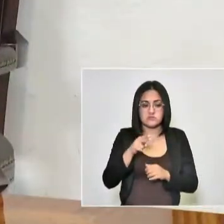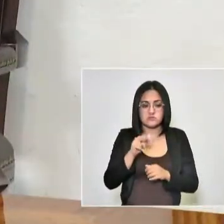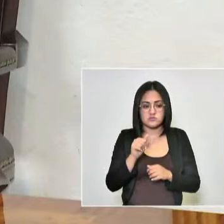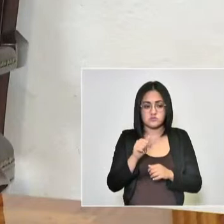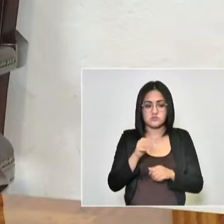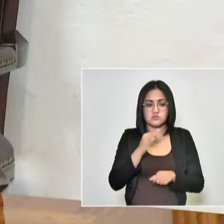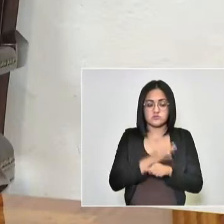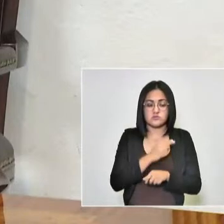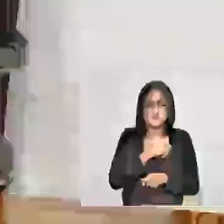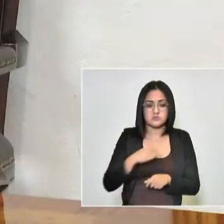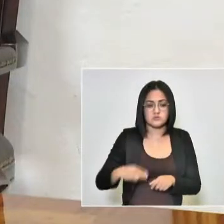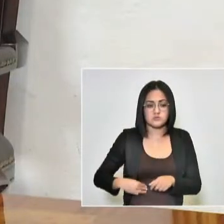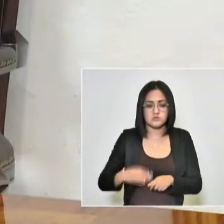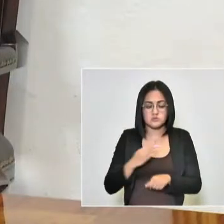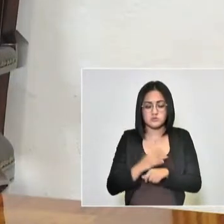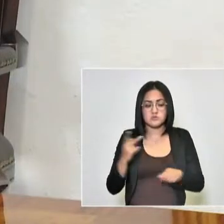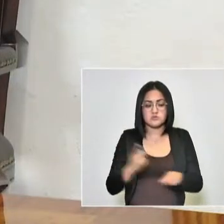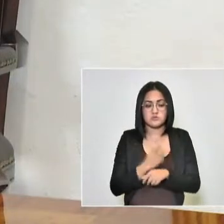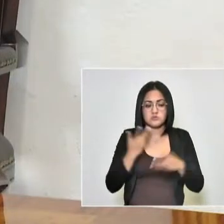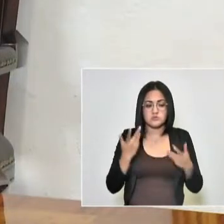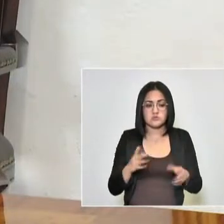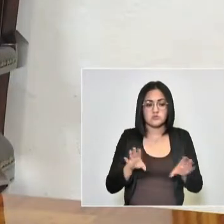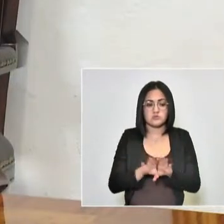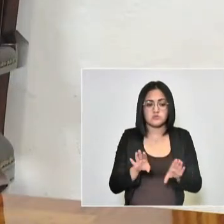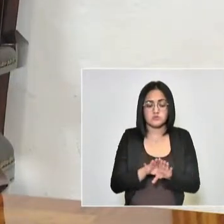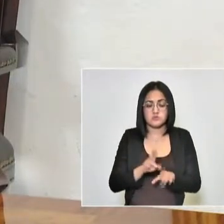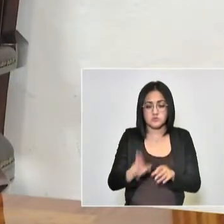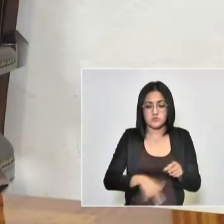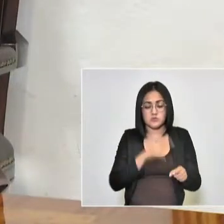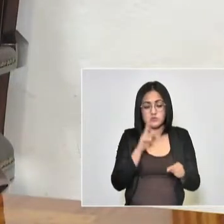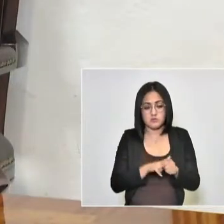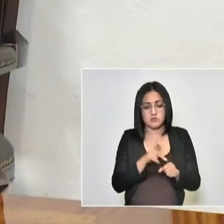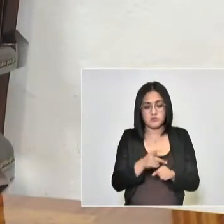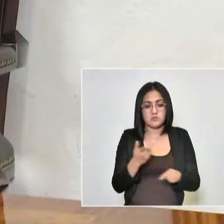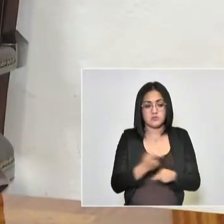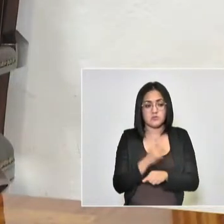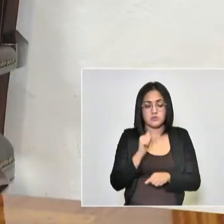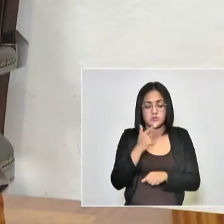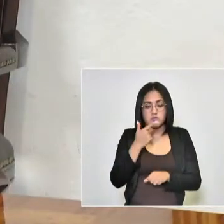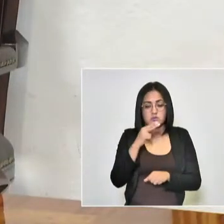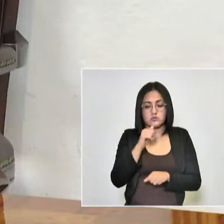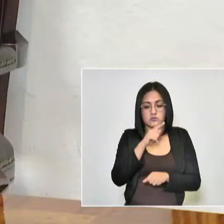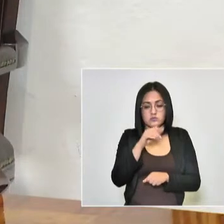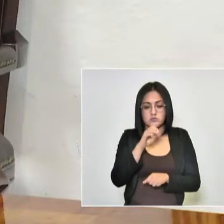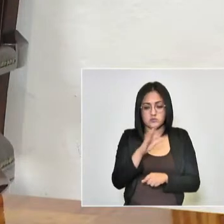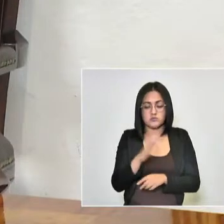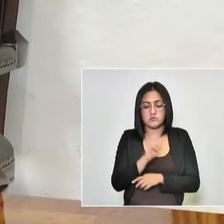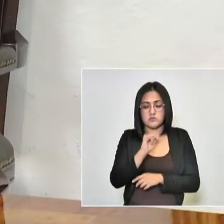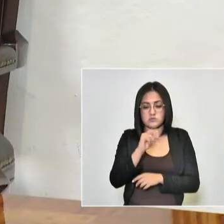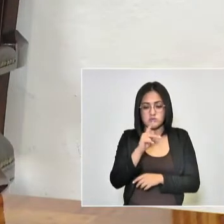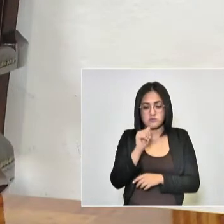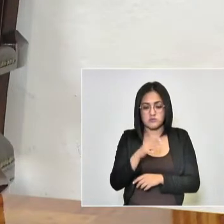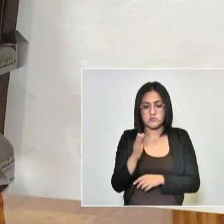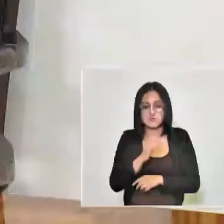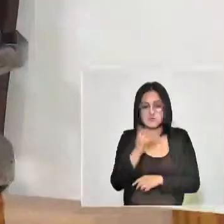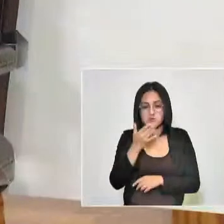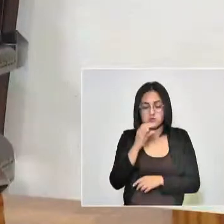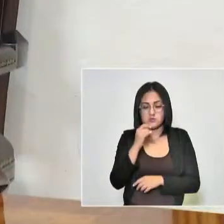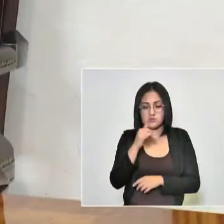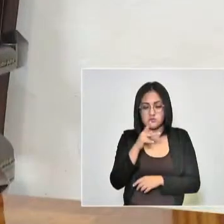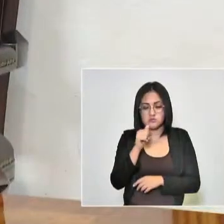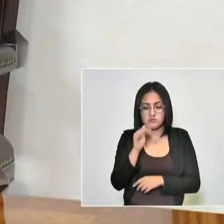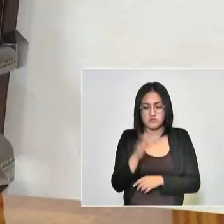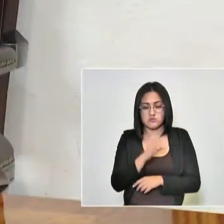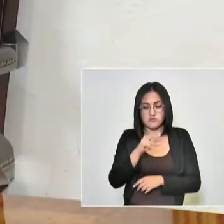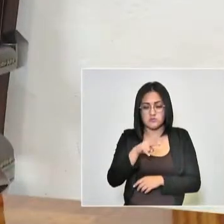los municipios que están en este grado de sequía anormal son Aguazotepec, Ajalpan, Coyomeapan, Joni,